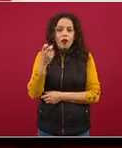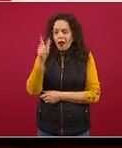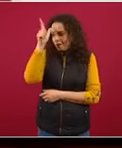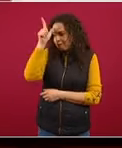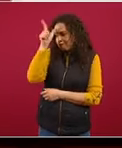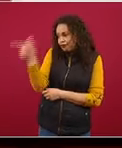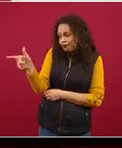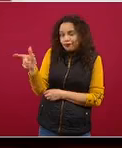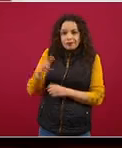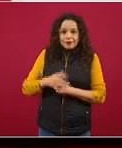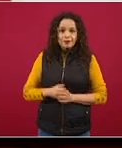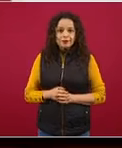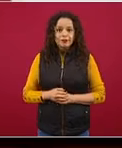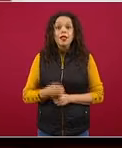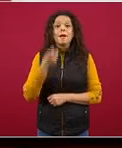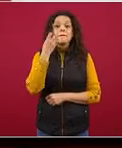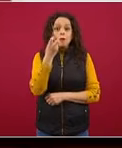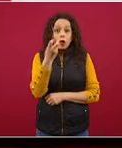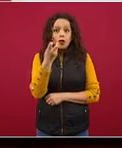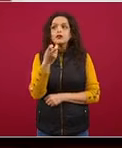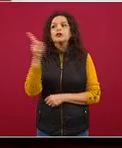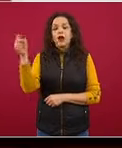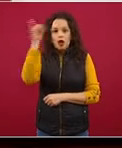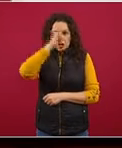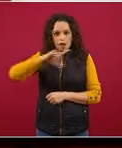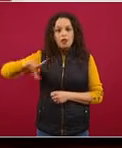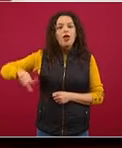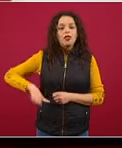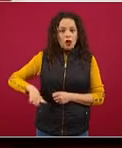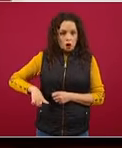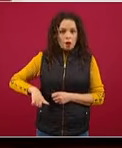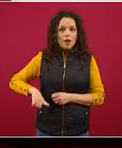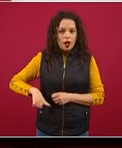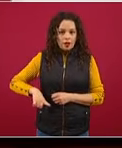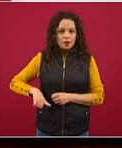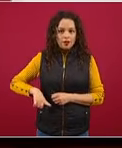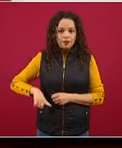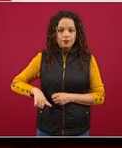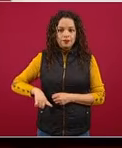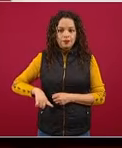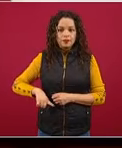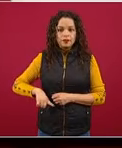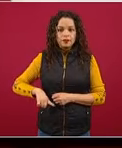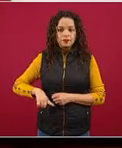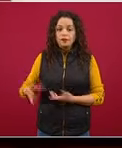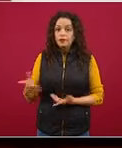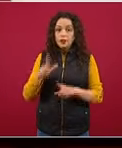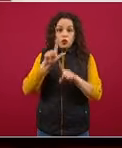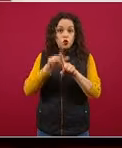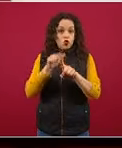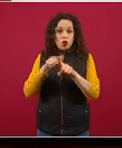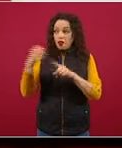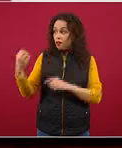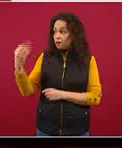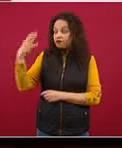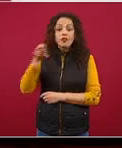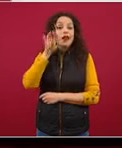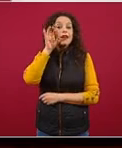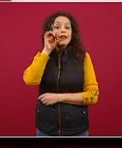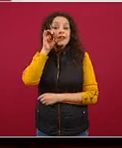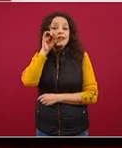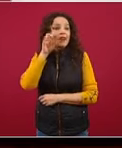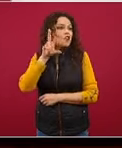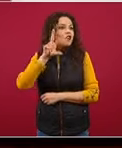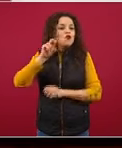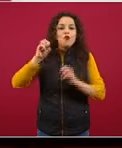por eso que la doctora Sheinbaum, con todo y que el color es naranja en la estimación